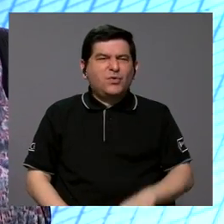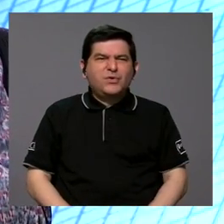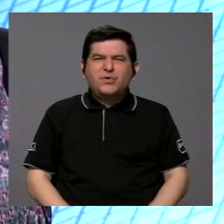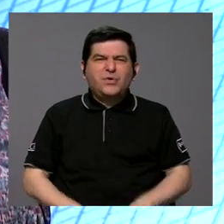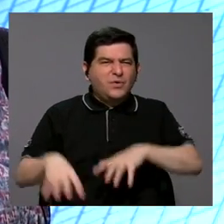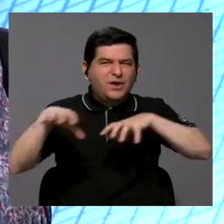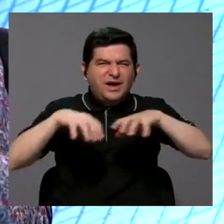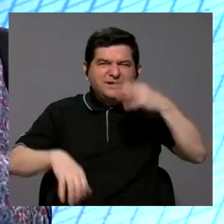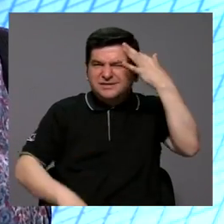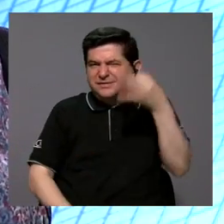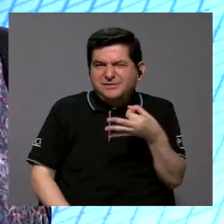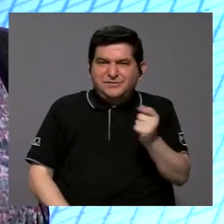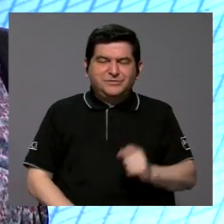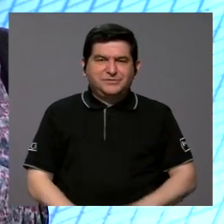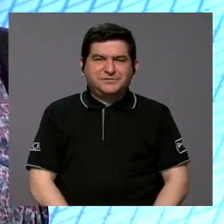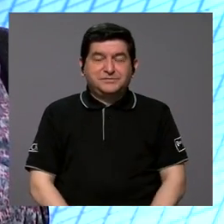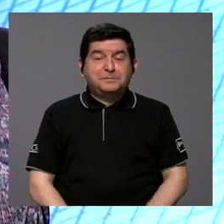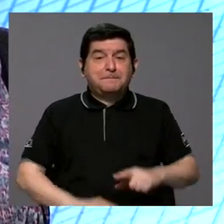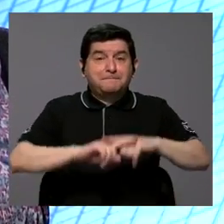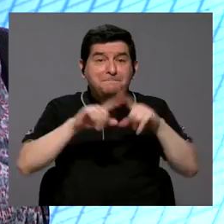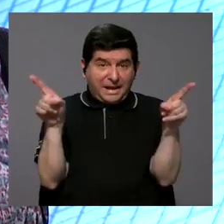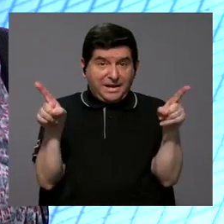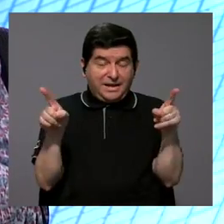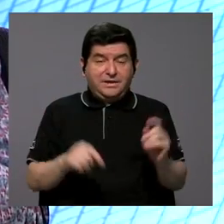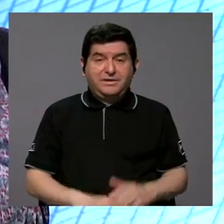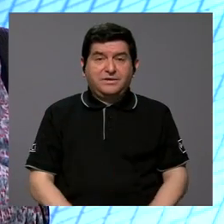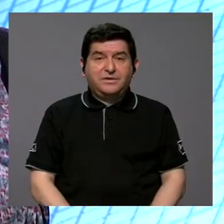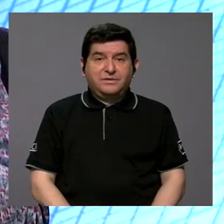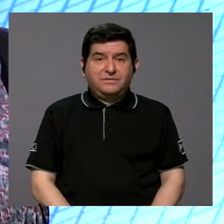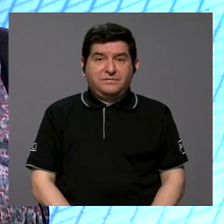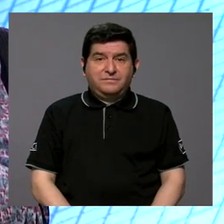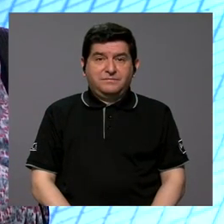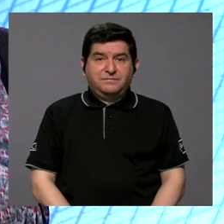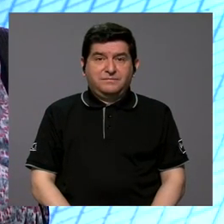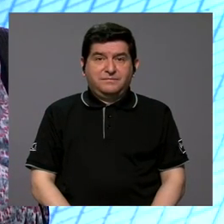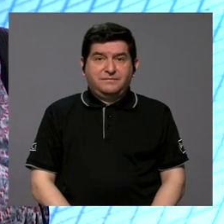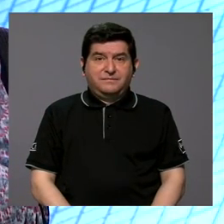yo. Pero durante esa